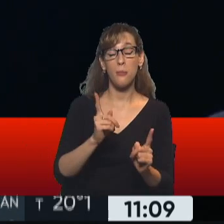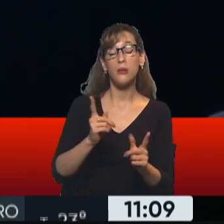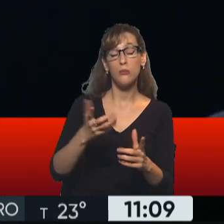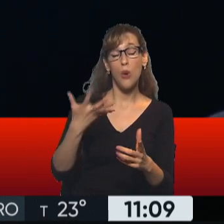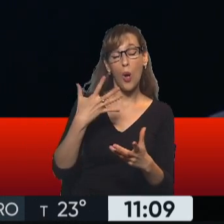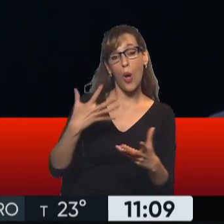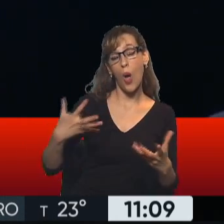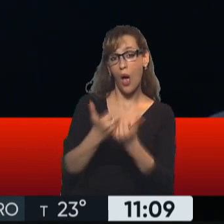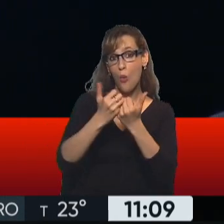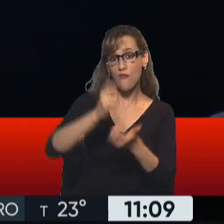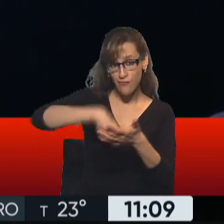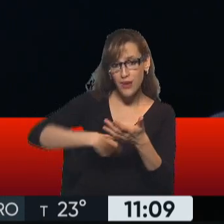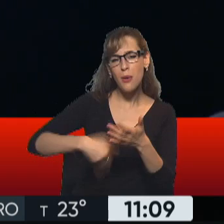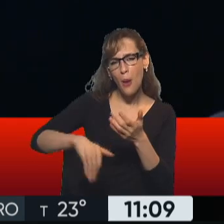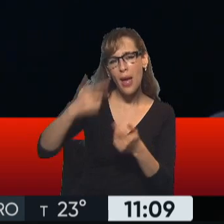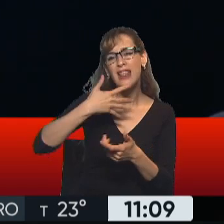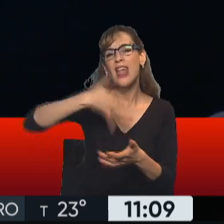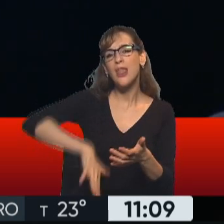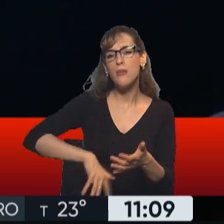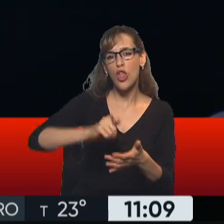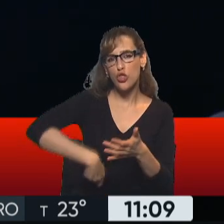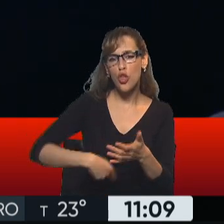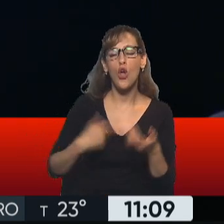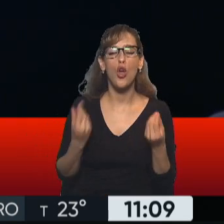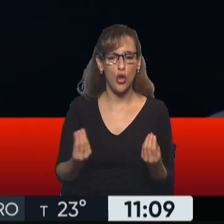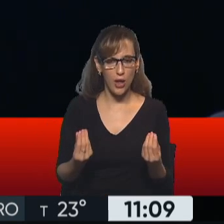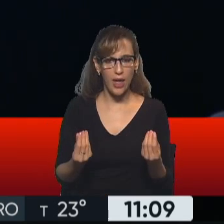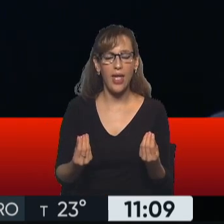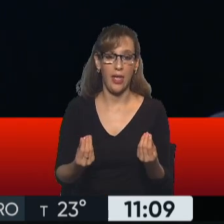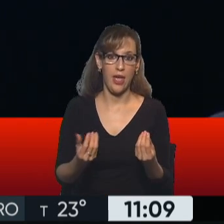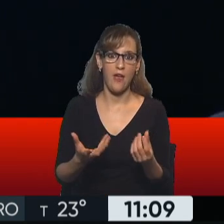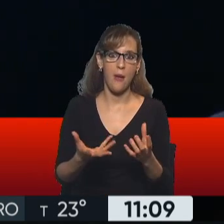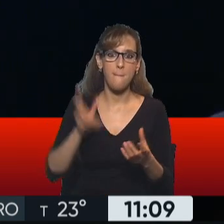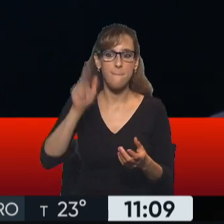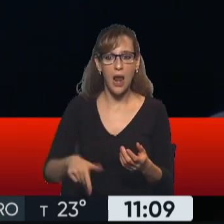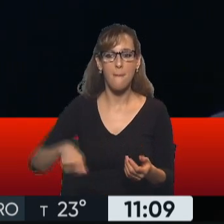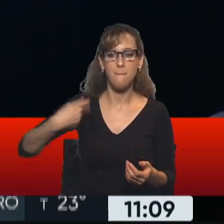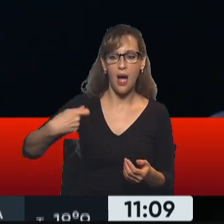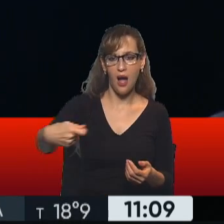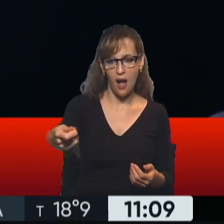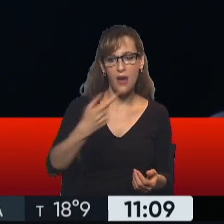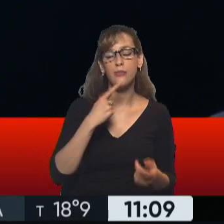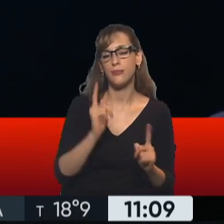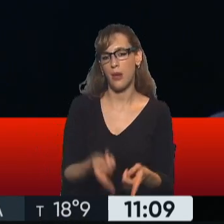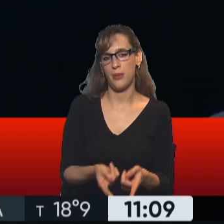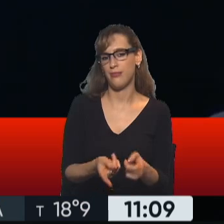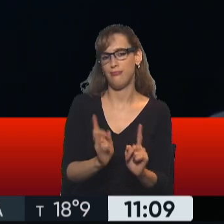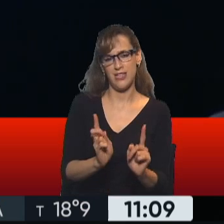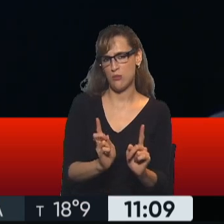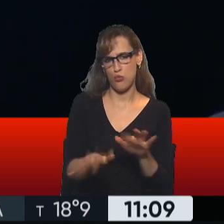entendimiento justamente es a que un programa de facilidades extendidas y todo el esquema que describí es dentro de ese